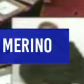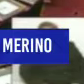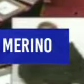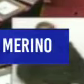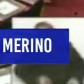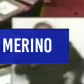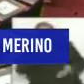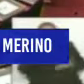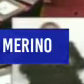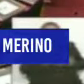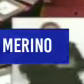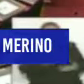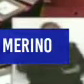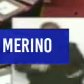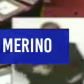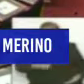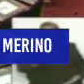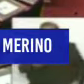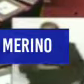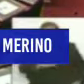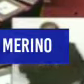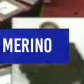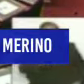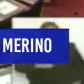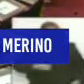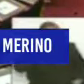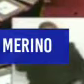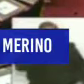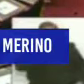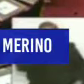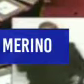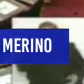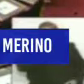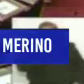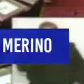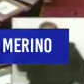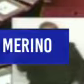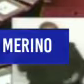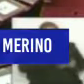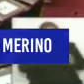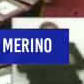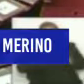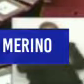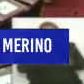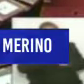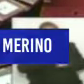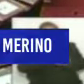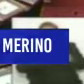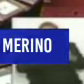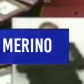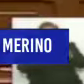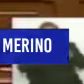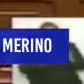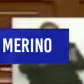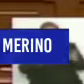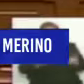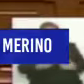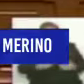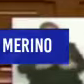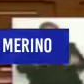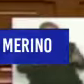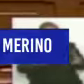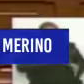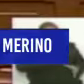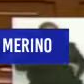Gracias, presidente. Presidente, en mi calidad de vocero alterno, pero además, sobre todo, como congresista de este honorable